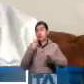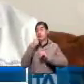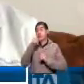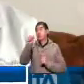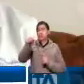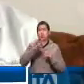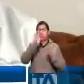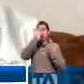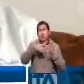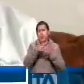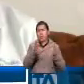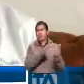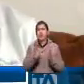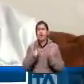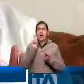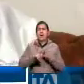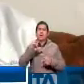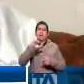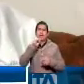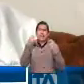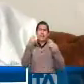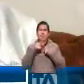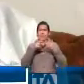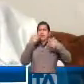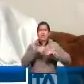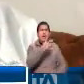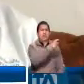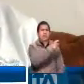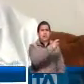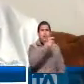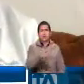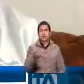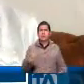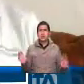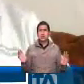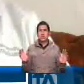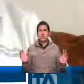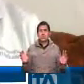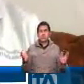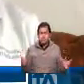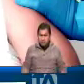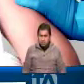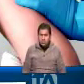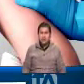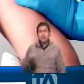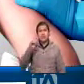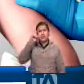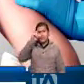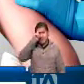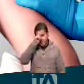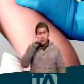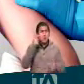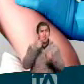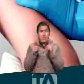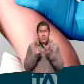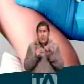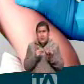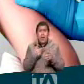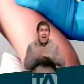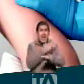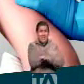en la planificación de ellos hasta el 30 de marzo todo el personal de salud del país debería estar vacunado. Es un poco difícil. Médicos como él que no entraron